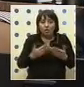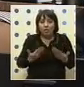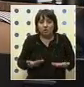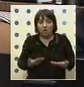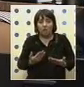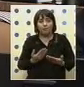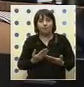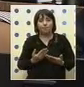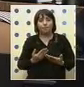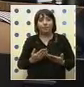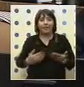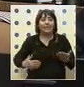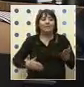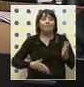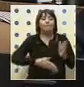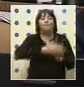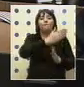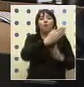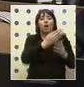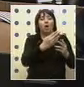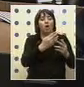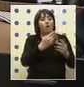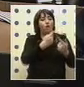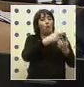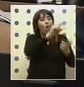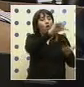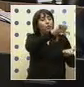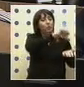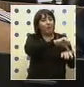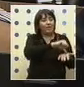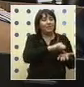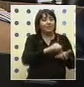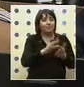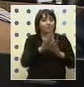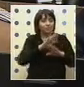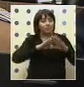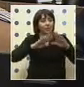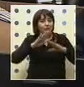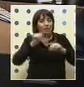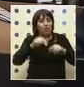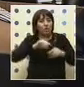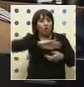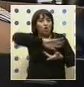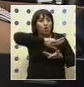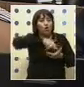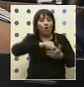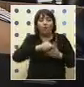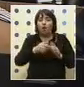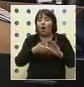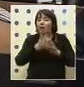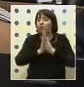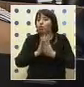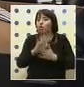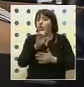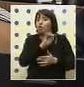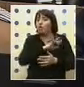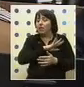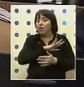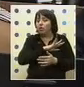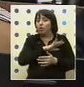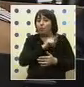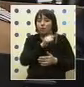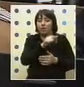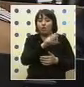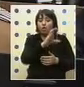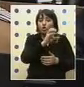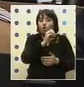teorías es que se envió fuera del país. Y ojo, hay que considerar que este es un robo que afecta a todos los chilenos, ya que fue una división de